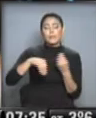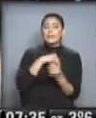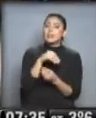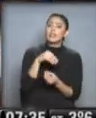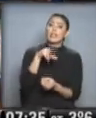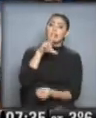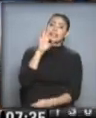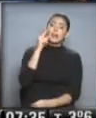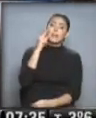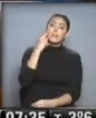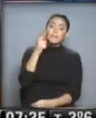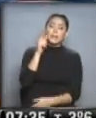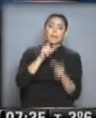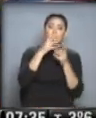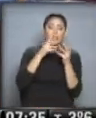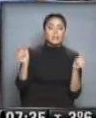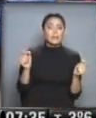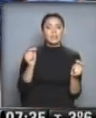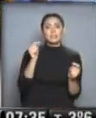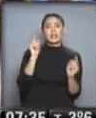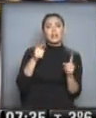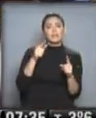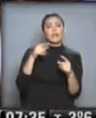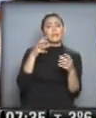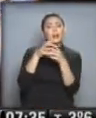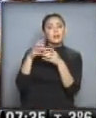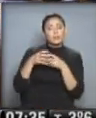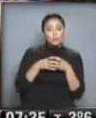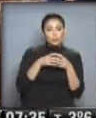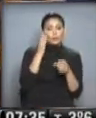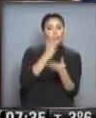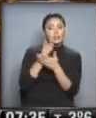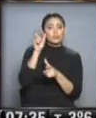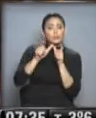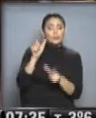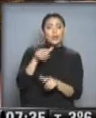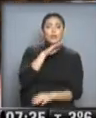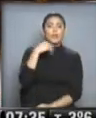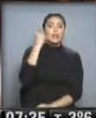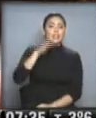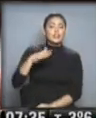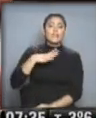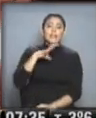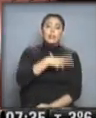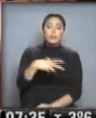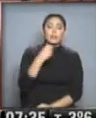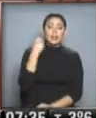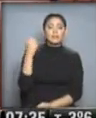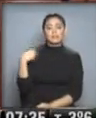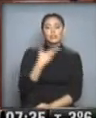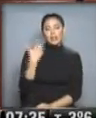por los 30.000 compañeros detenidos desaparecidos, por las organizaciones de derechos humanos, por los nietos que faltan recuperar, por la sociedad argentina.